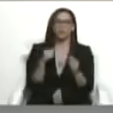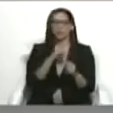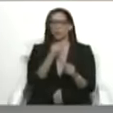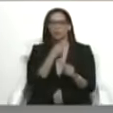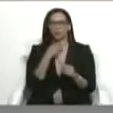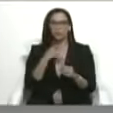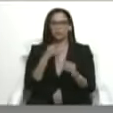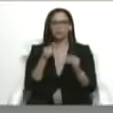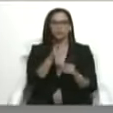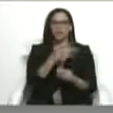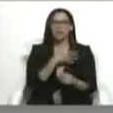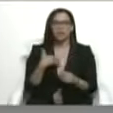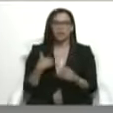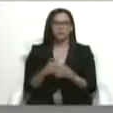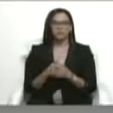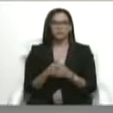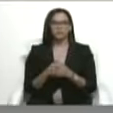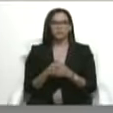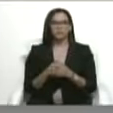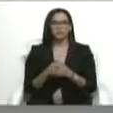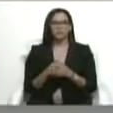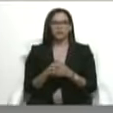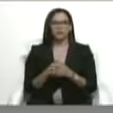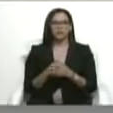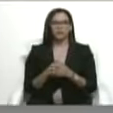lo que ustedes quieran.